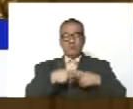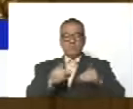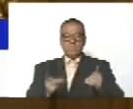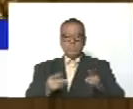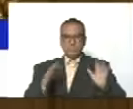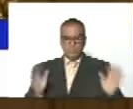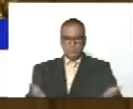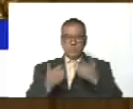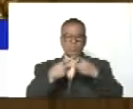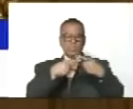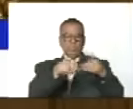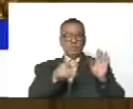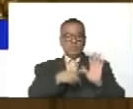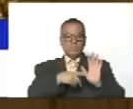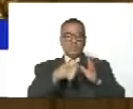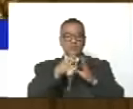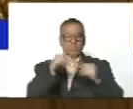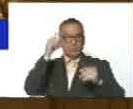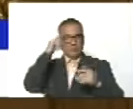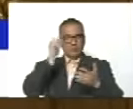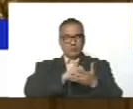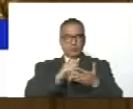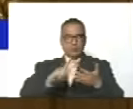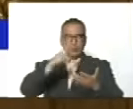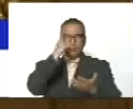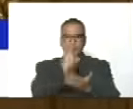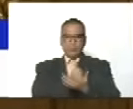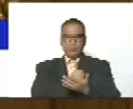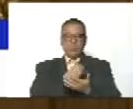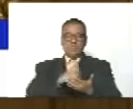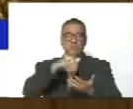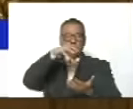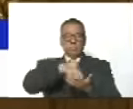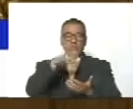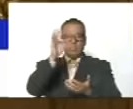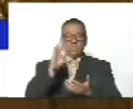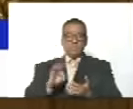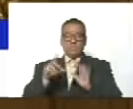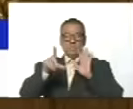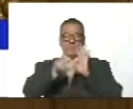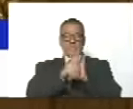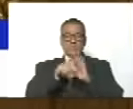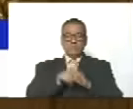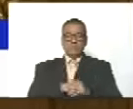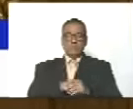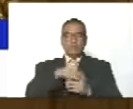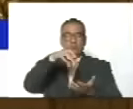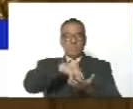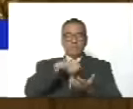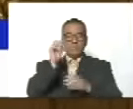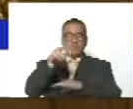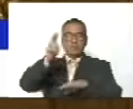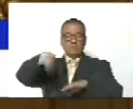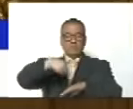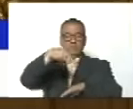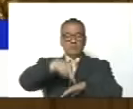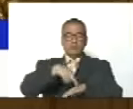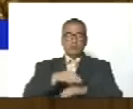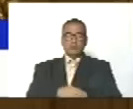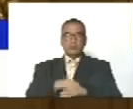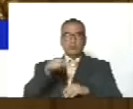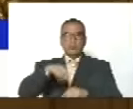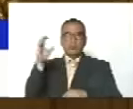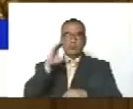máxima difusión al mismo, dado y firmado y sellado en el Palacio Federal Legislativo, sede de la Asamblea Nacional